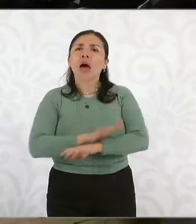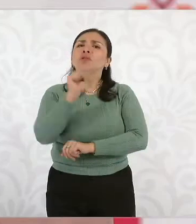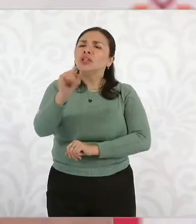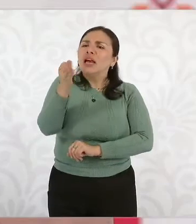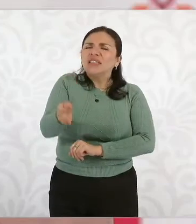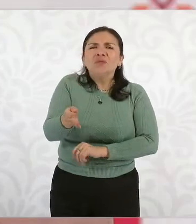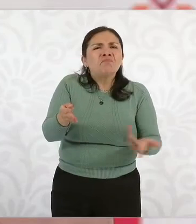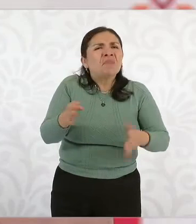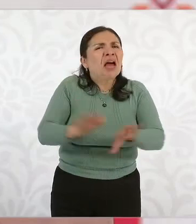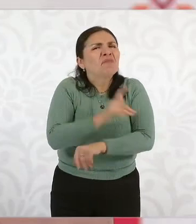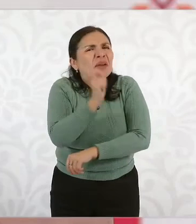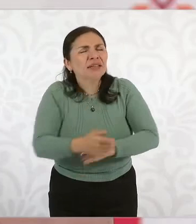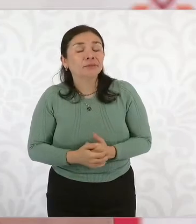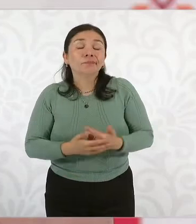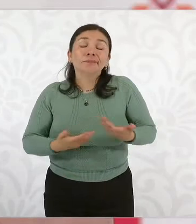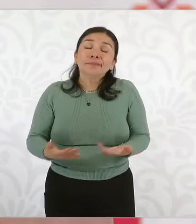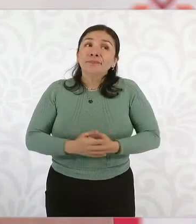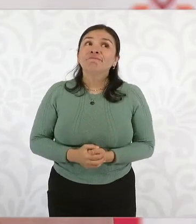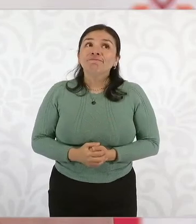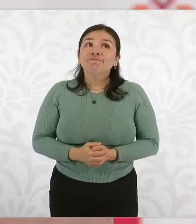México está cambiando